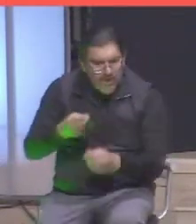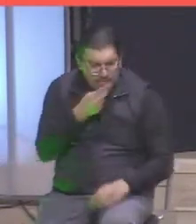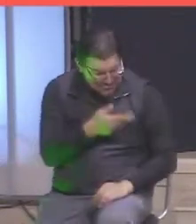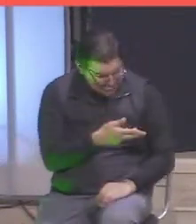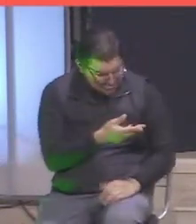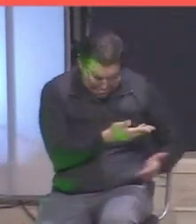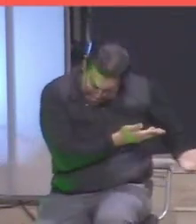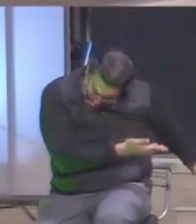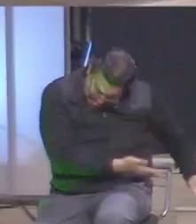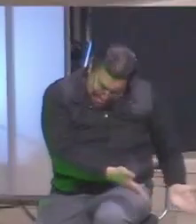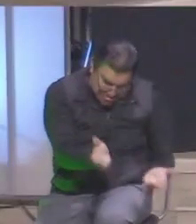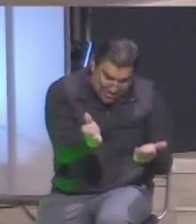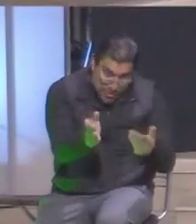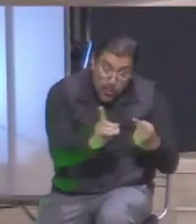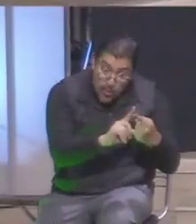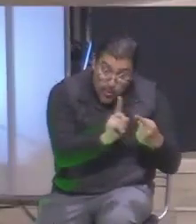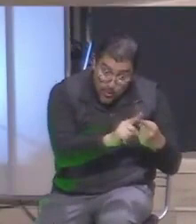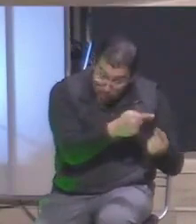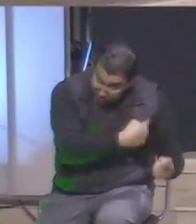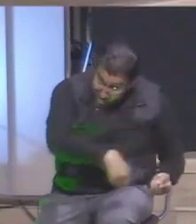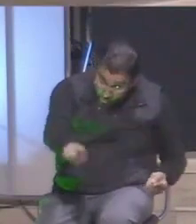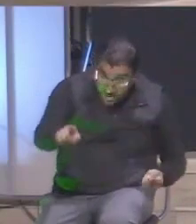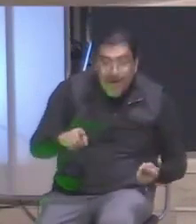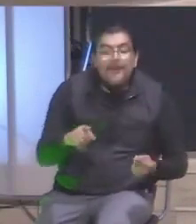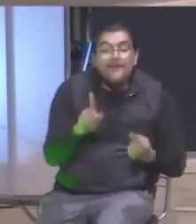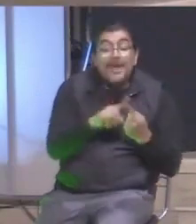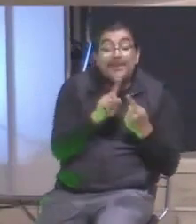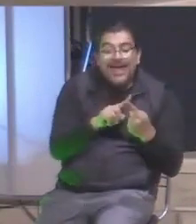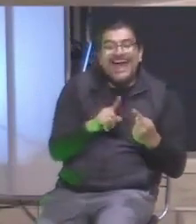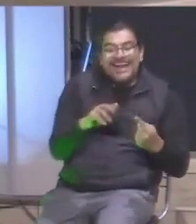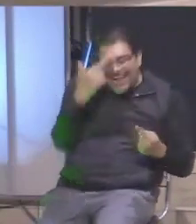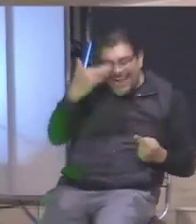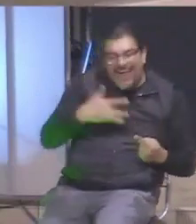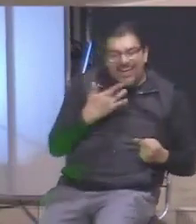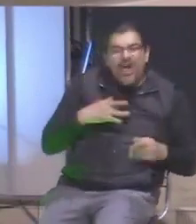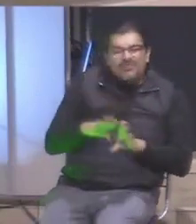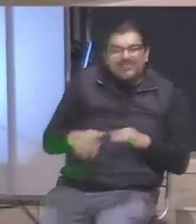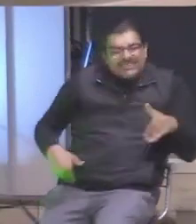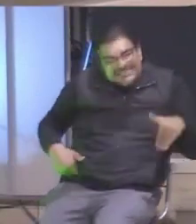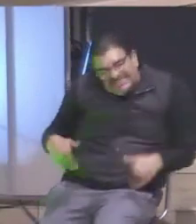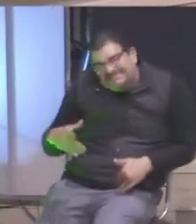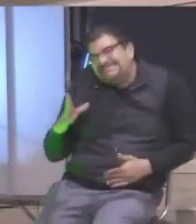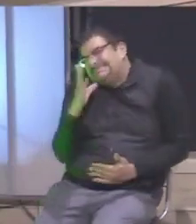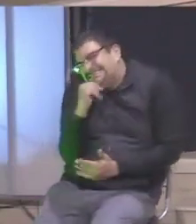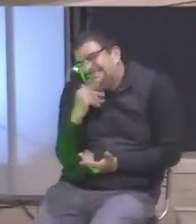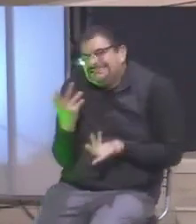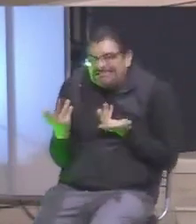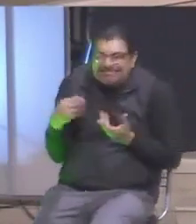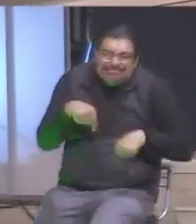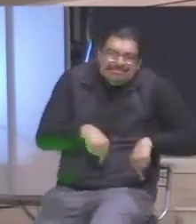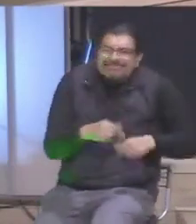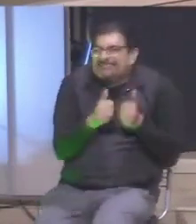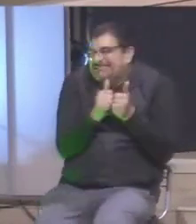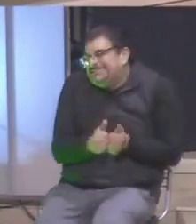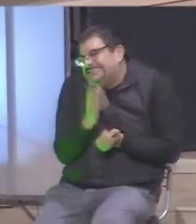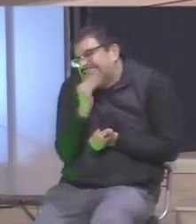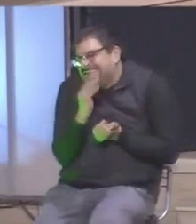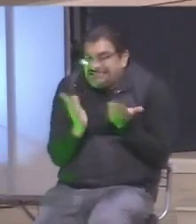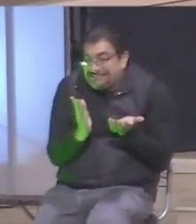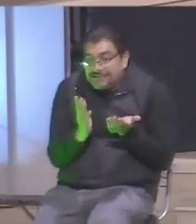andad punto número uno la situación y la sensación de estrechez de incomodidad